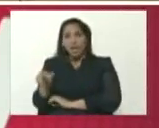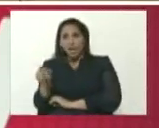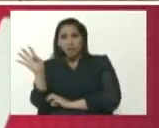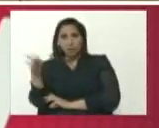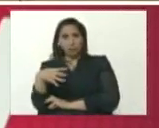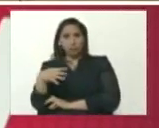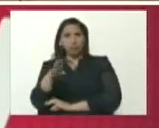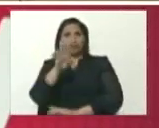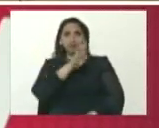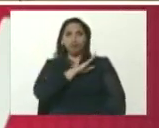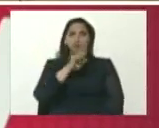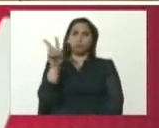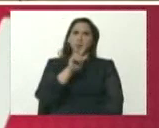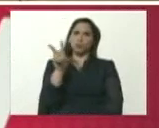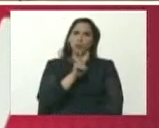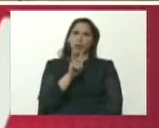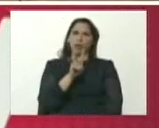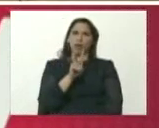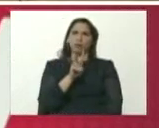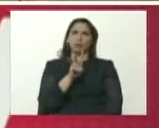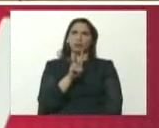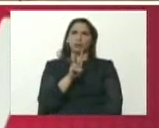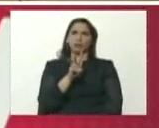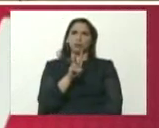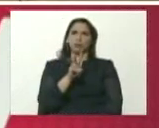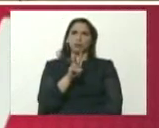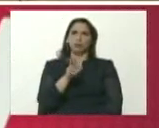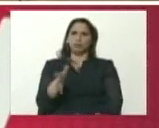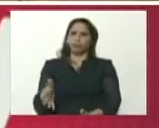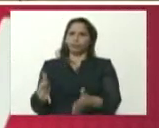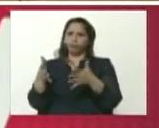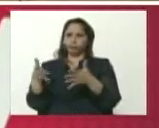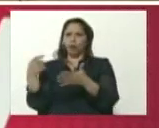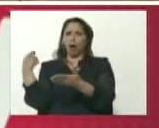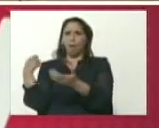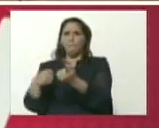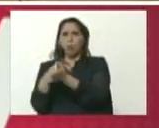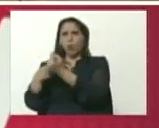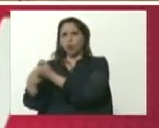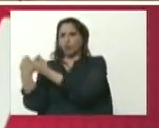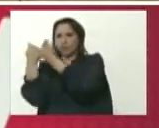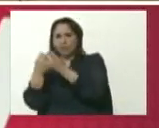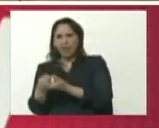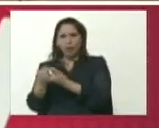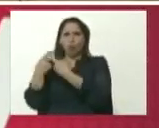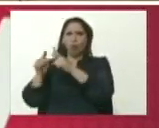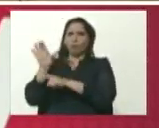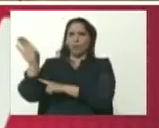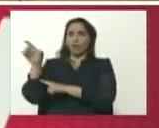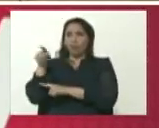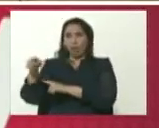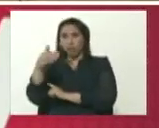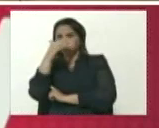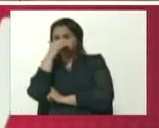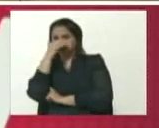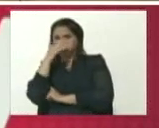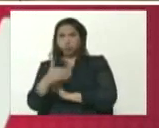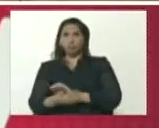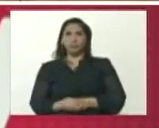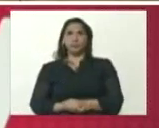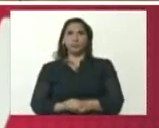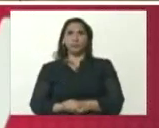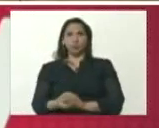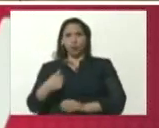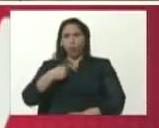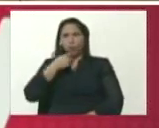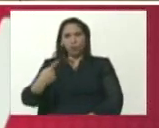es venezolano, sagrado, por conseguir apoyo, dinero en el exterior. Es un bandido, lo digo,